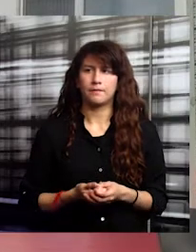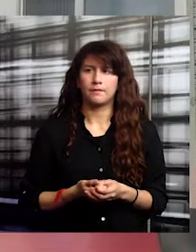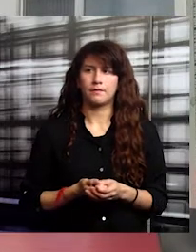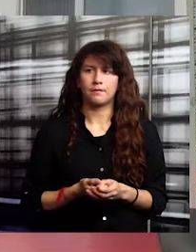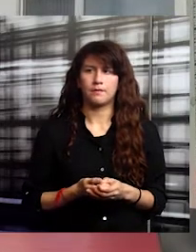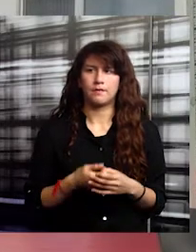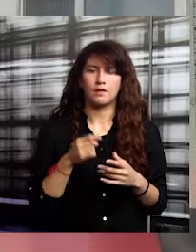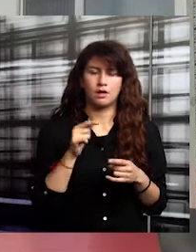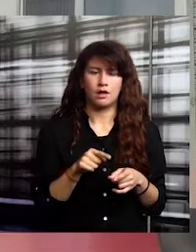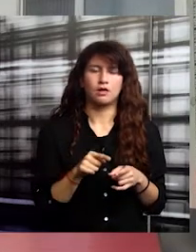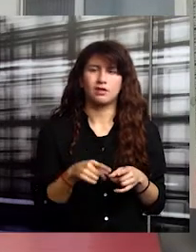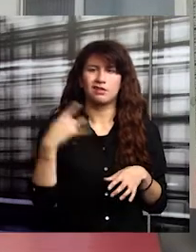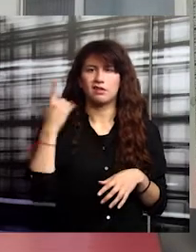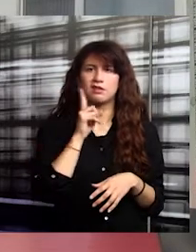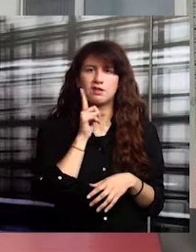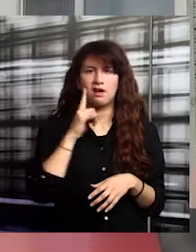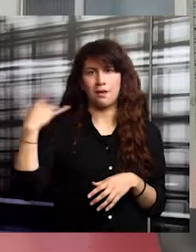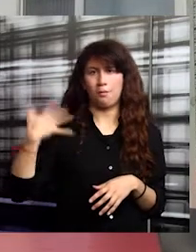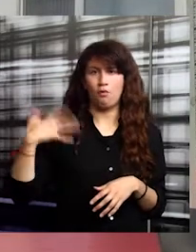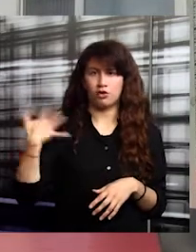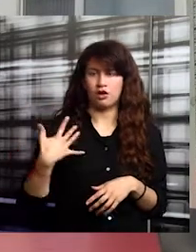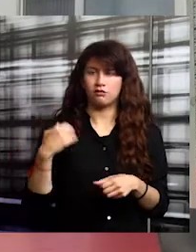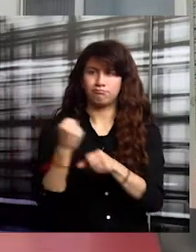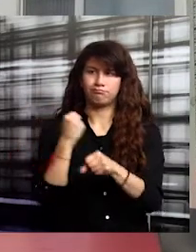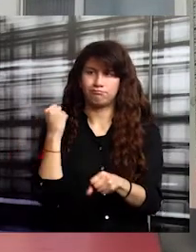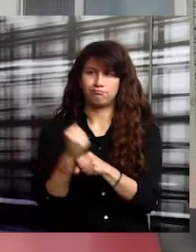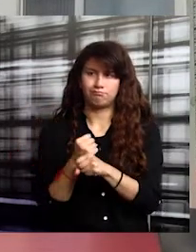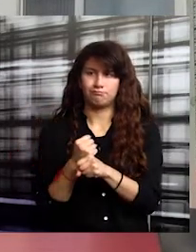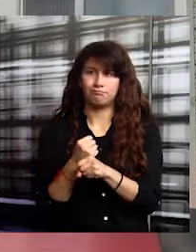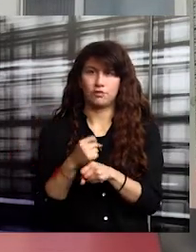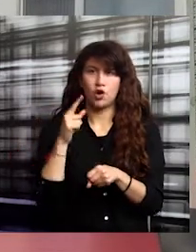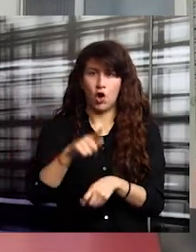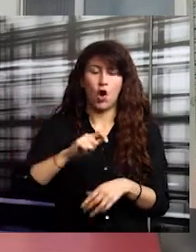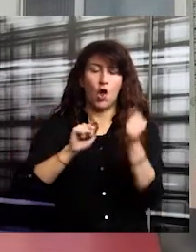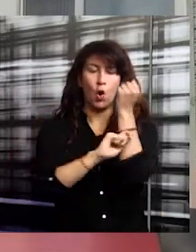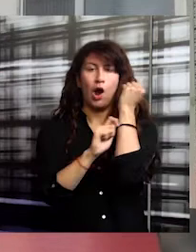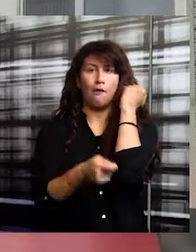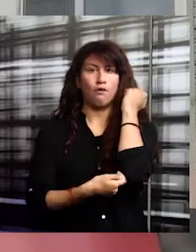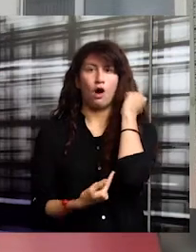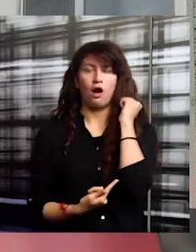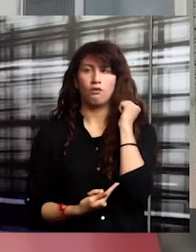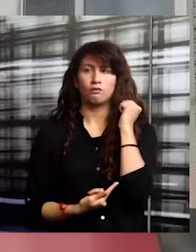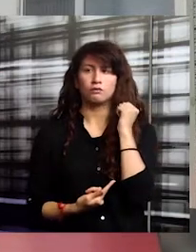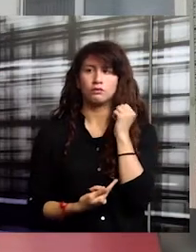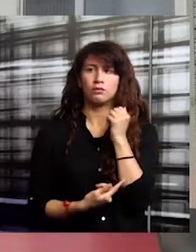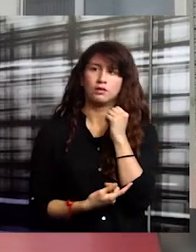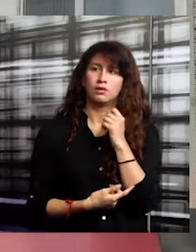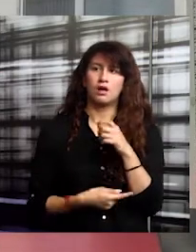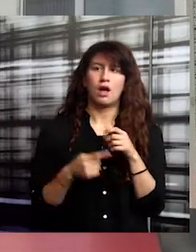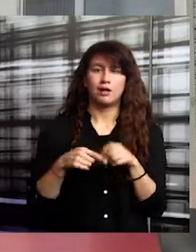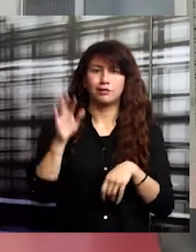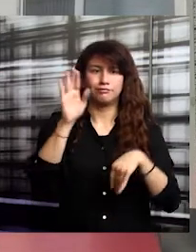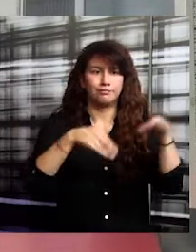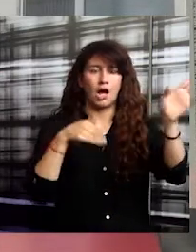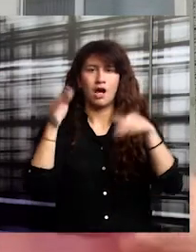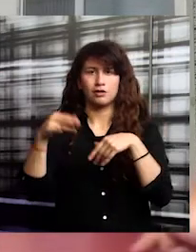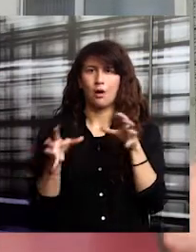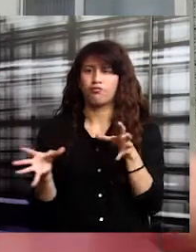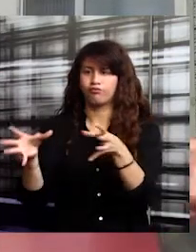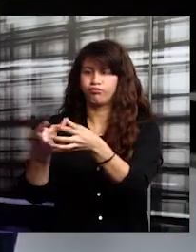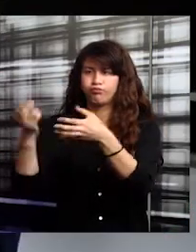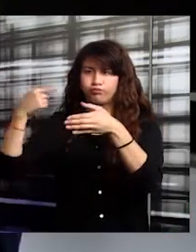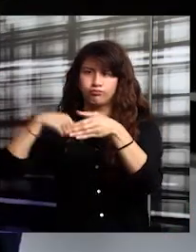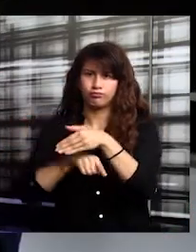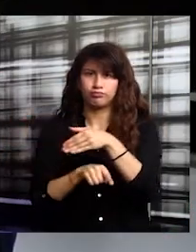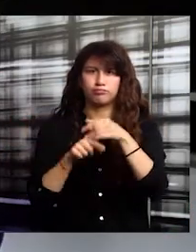abogados están llamados a formar parte de esta asamblea. Y yo invito a todos los colegas... Cualquiera puede